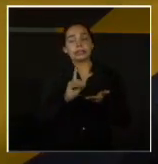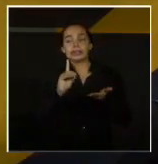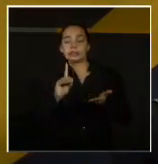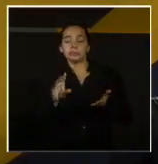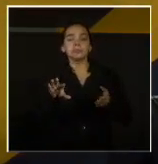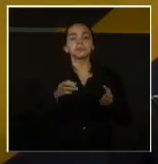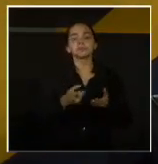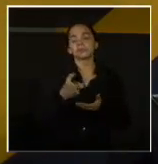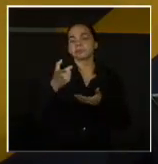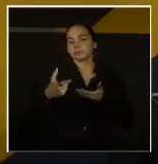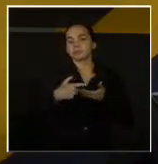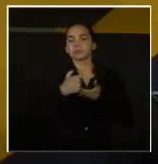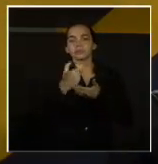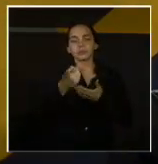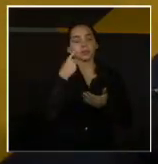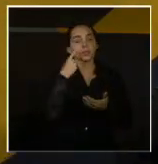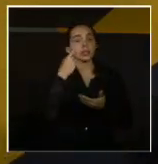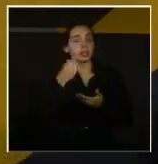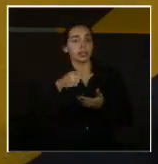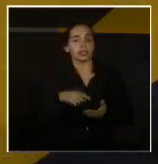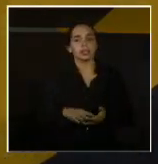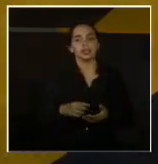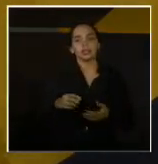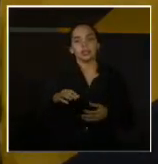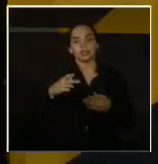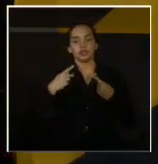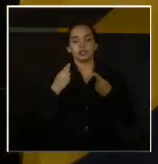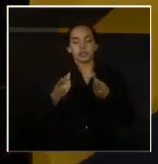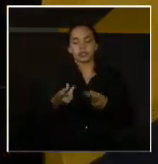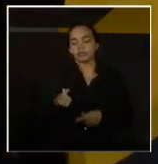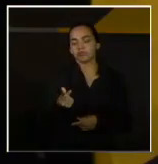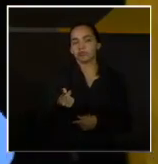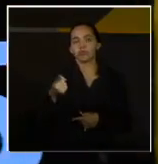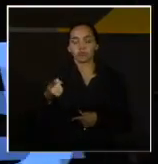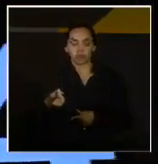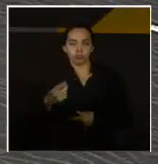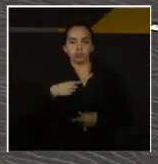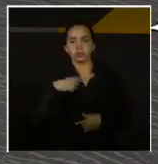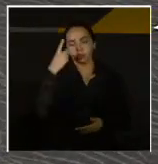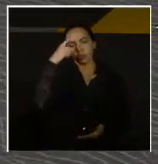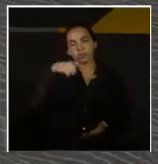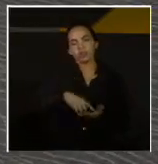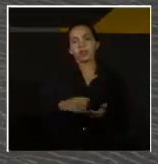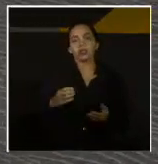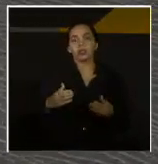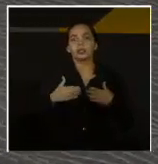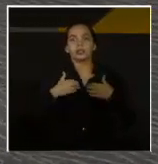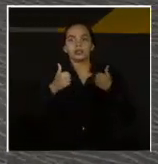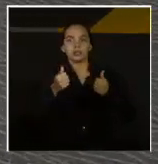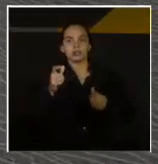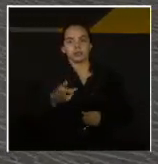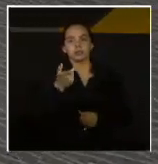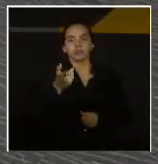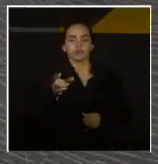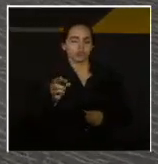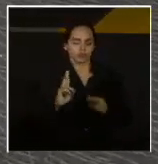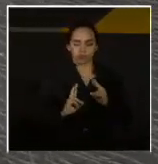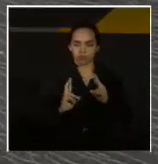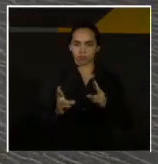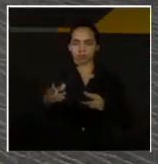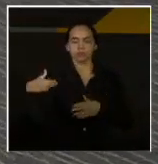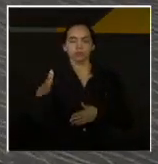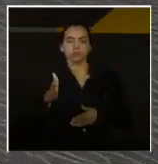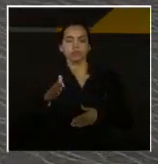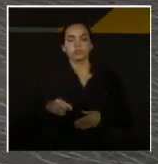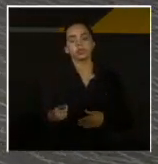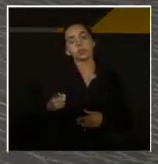del Estado se está reflejando en la generación de riqueza. Creo en enseñar a pescar y no regalar el pescado. Pero tenemos que